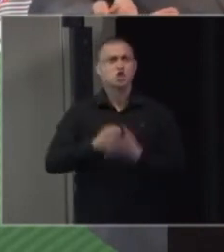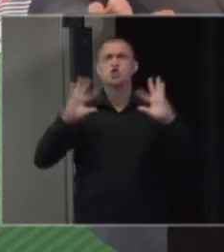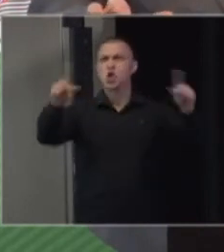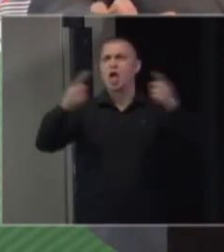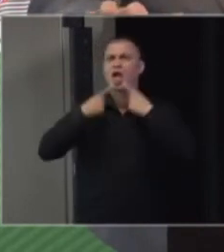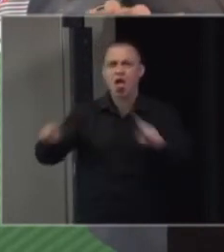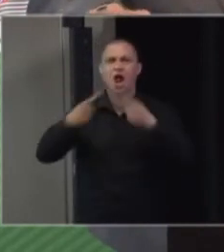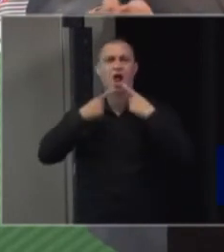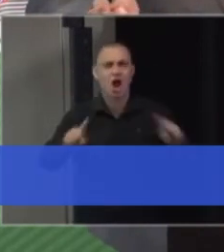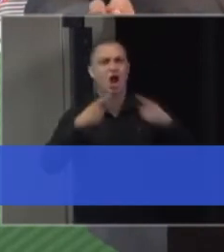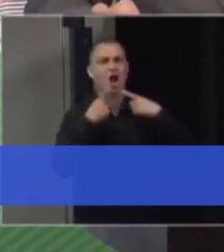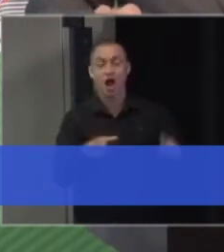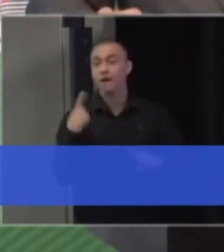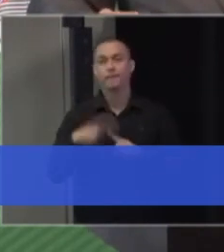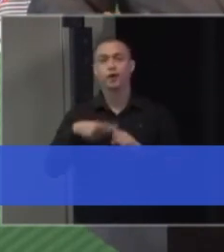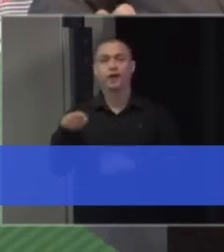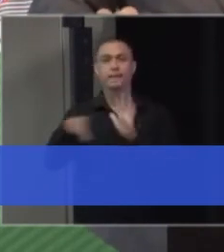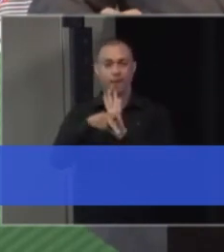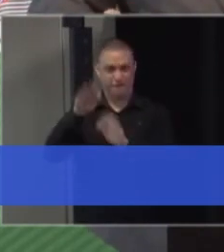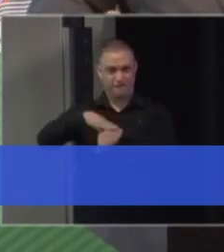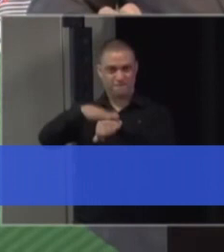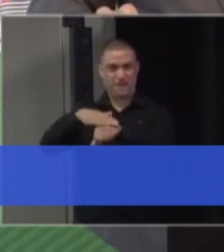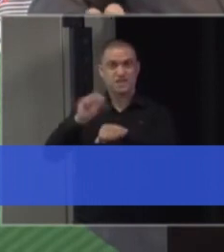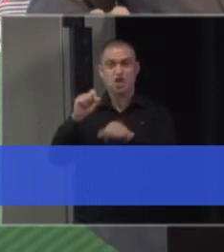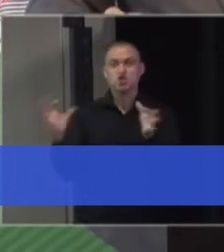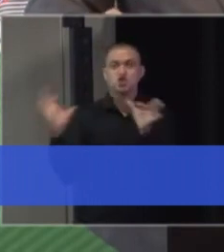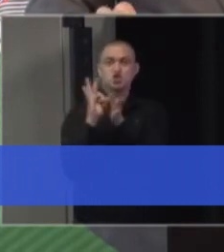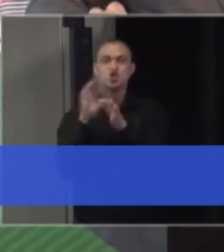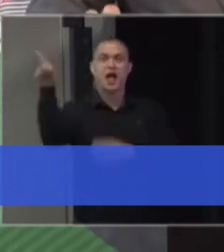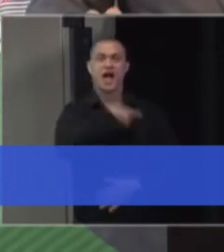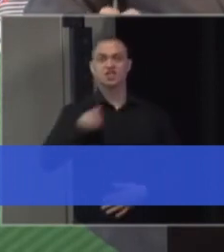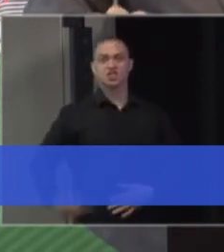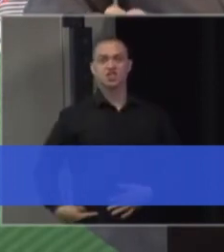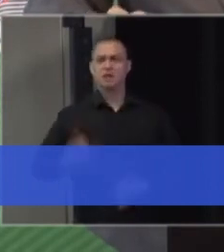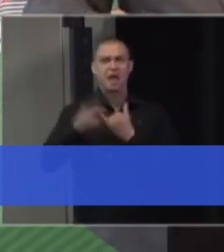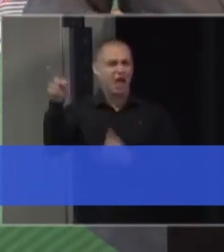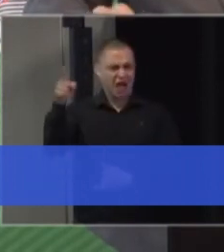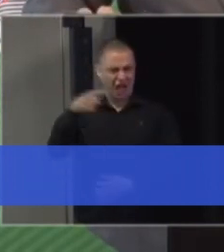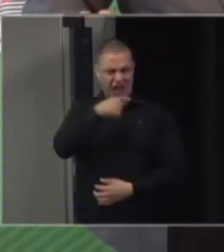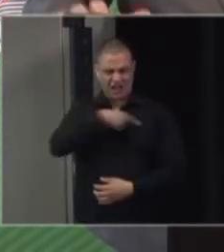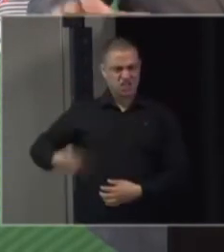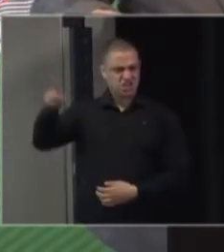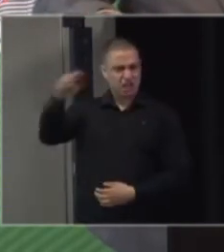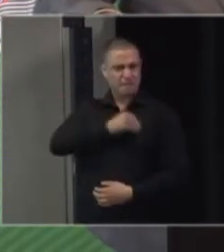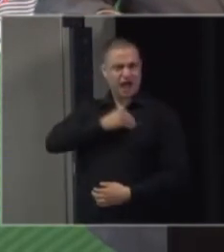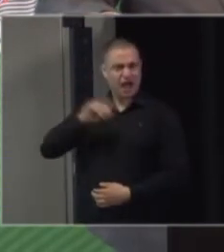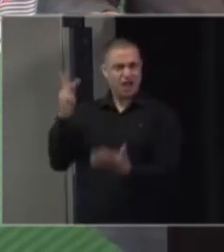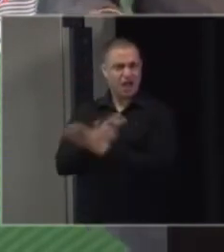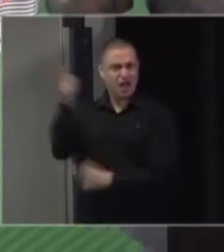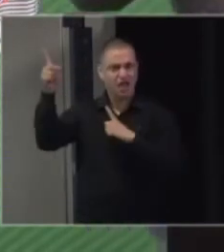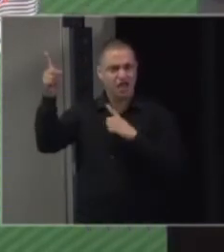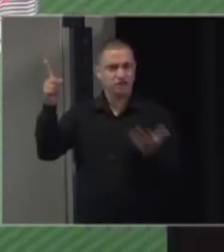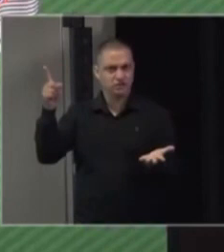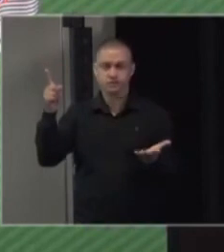criticada por el hecho de ser desarrollada en asociación con China, como si eso fuese un pecado.